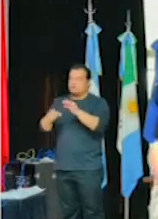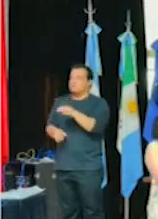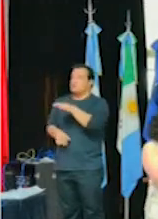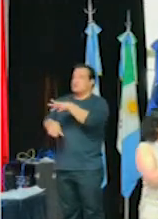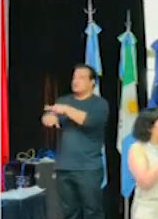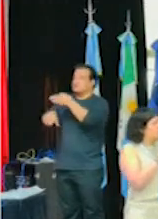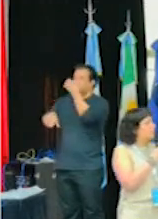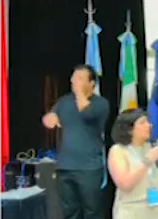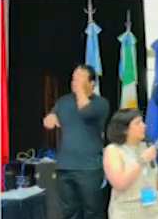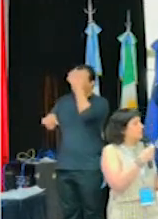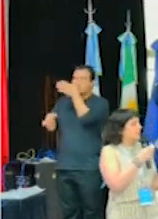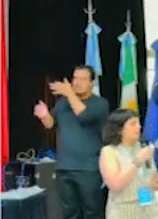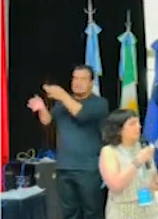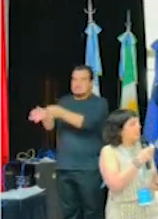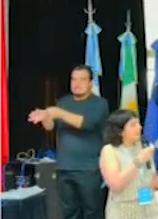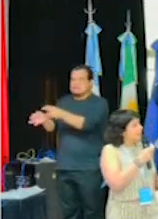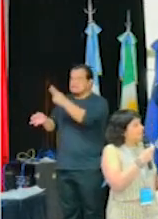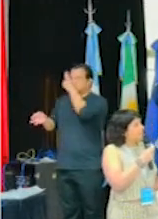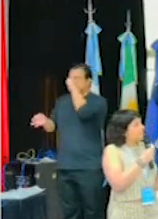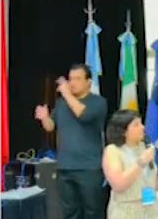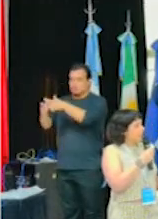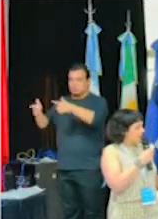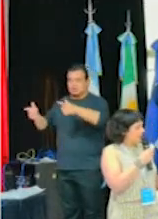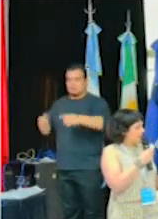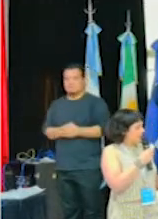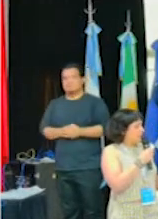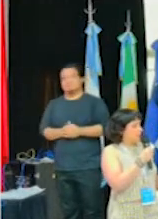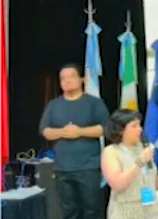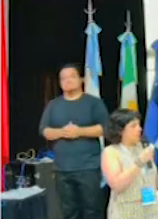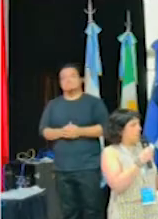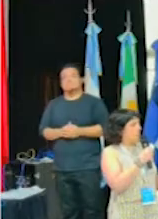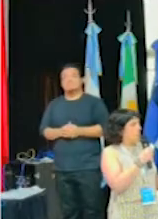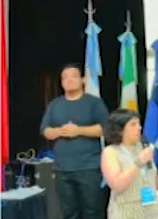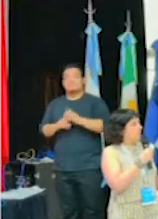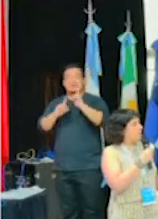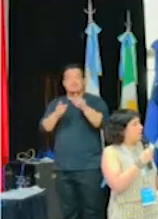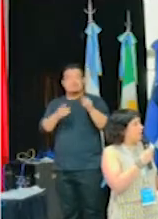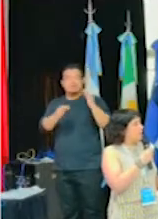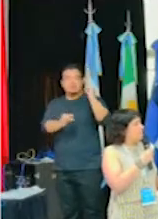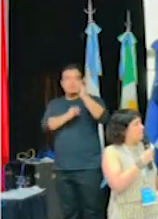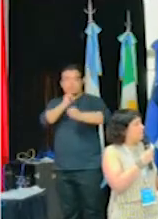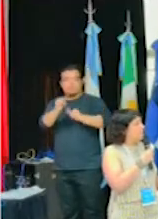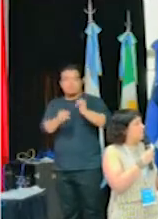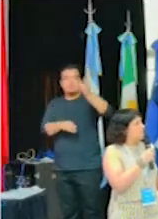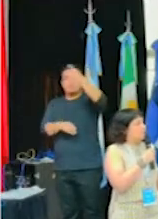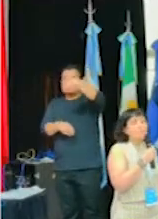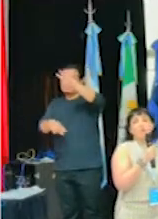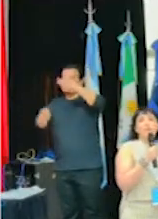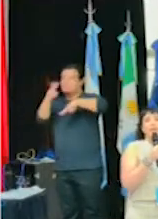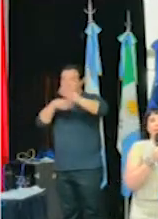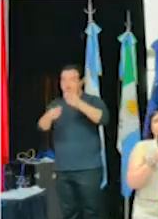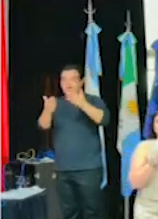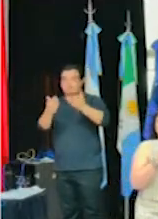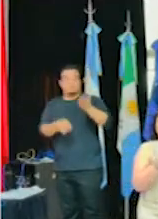dignidad de las personas, etc. Ahora, de paso les comento, si después la quieren buscar, esta es